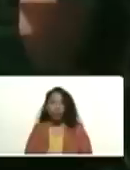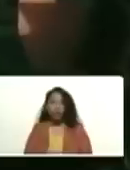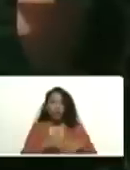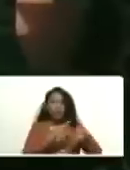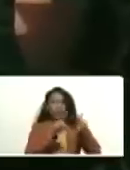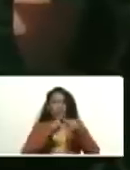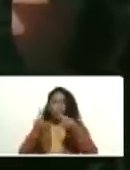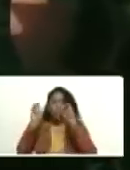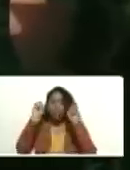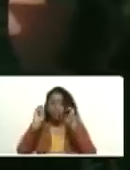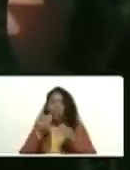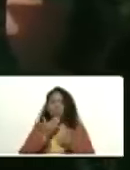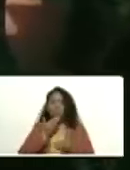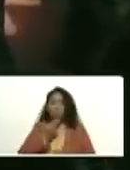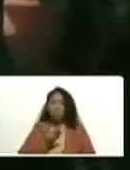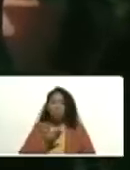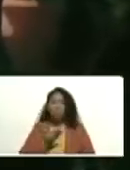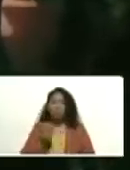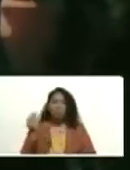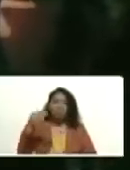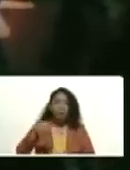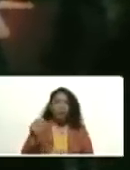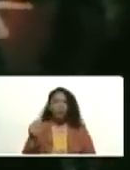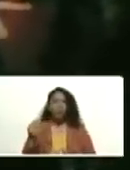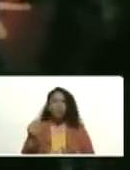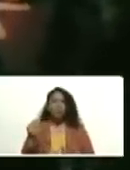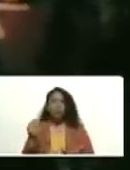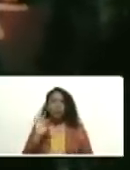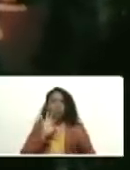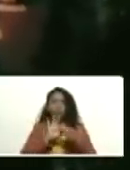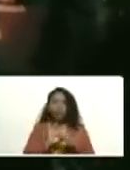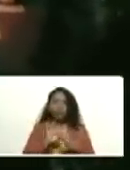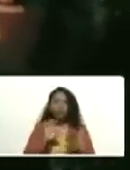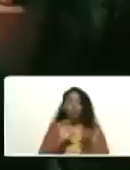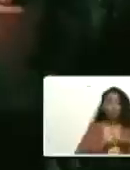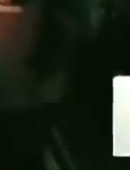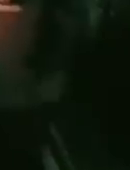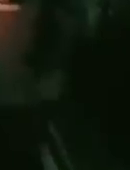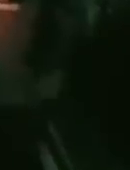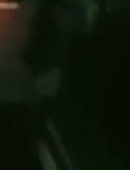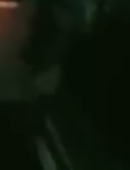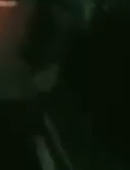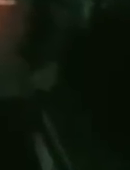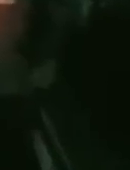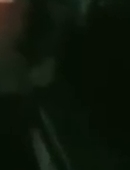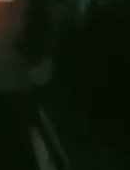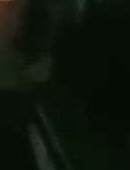que permitirá potenciar esta alianza estratégica como parte de esta